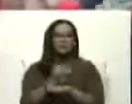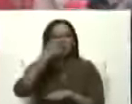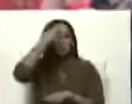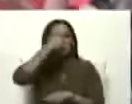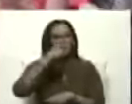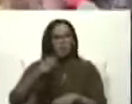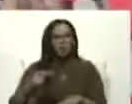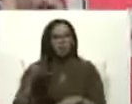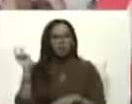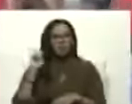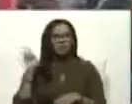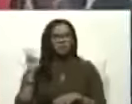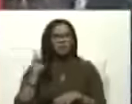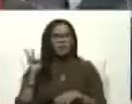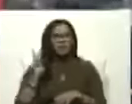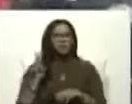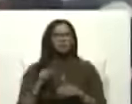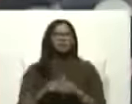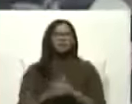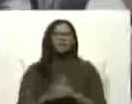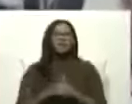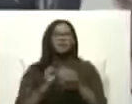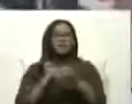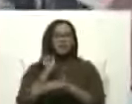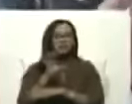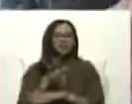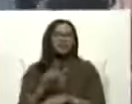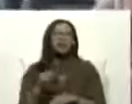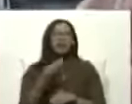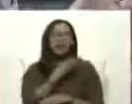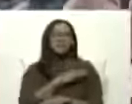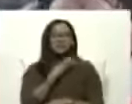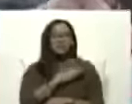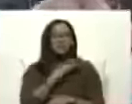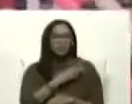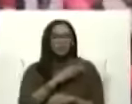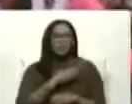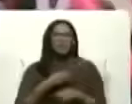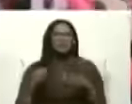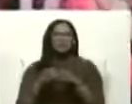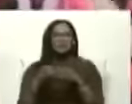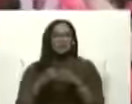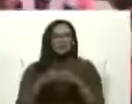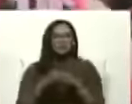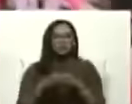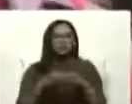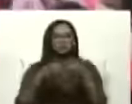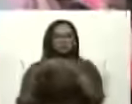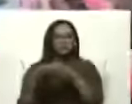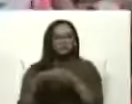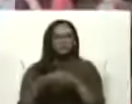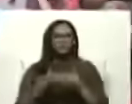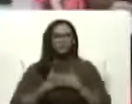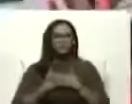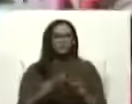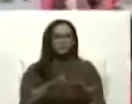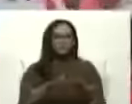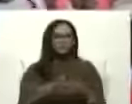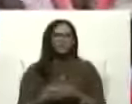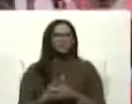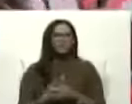pueblo venezolano. El relanzamiento de las grandes misiones, sector por sector, garantizando